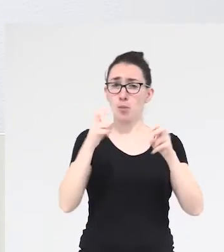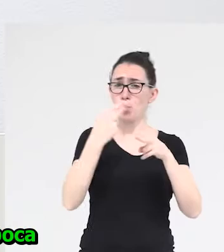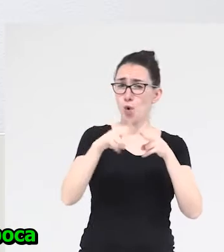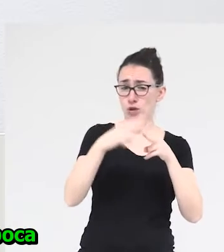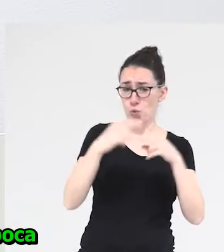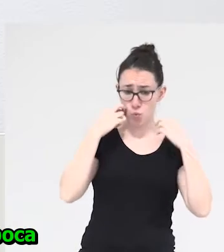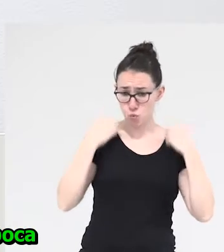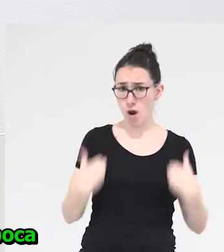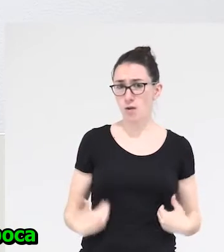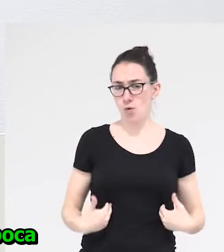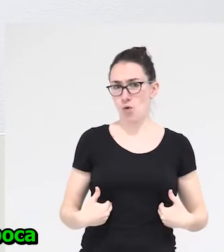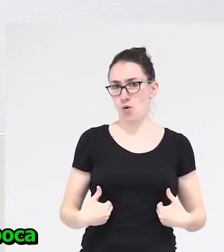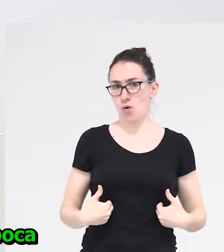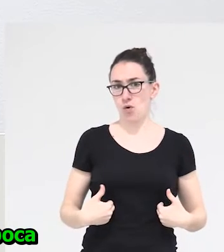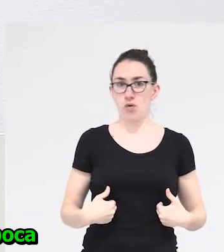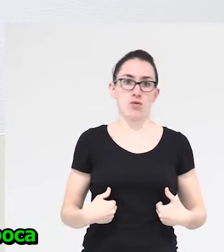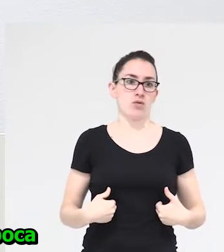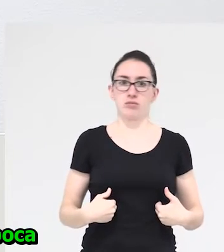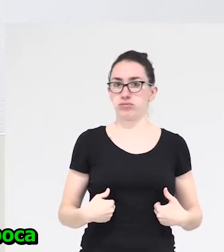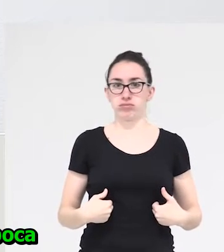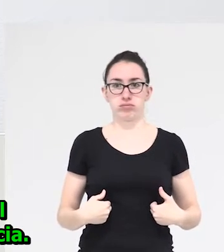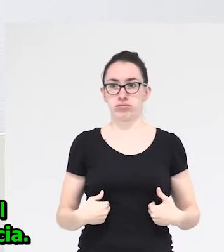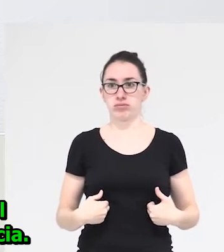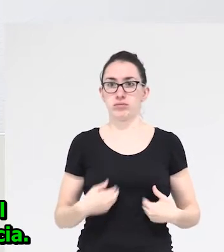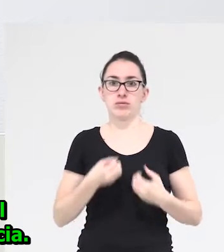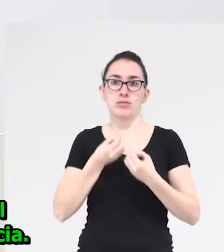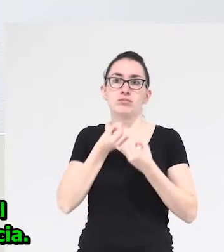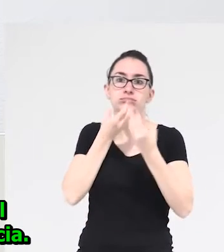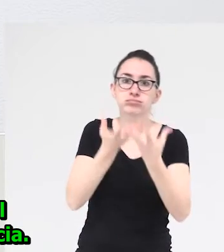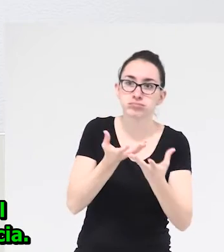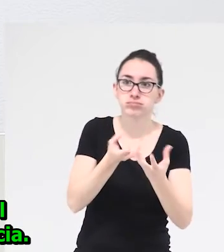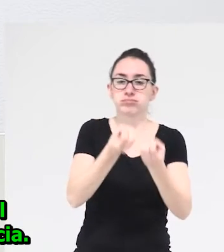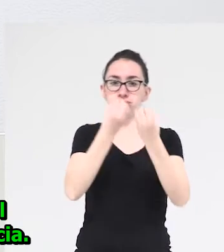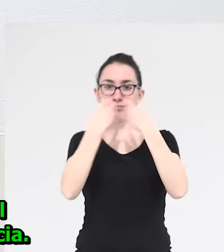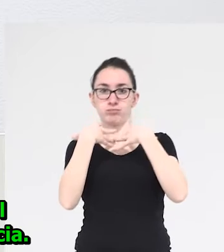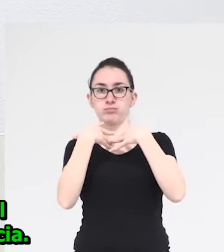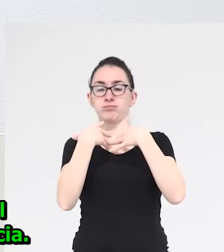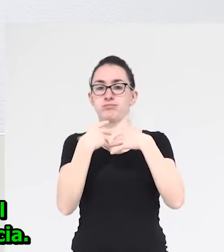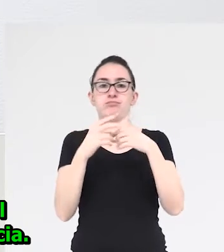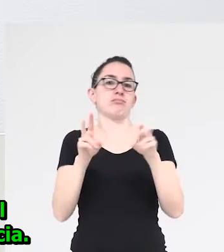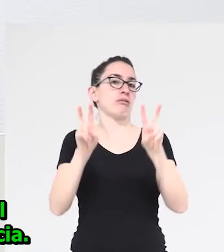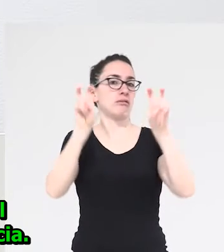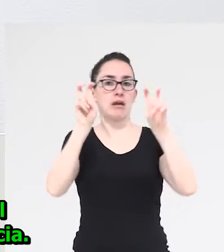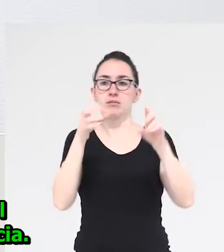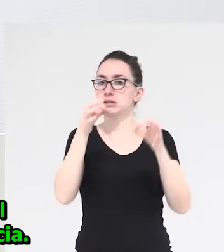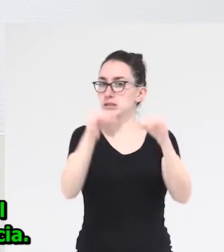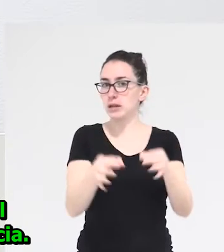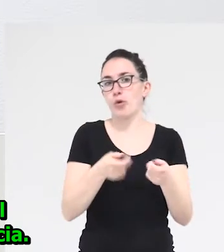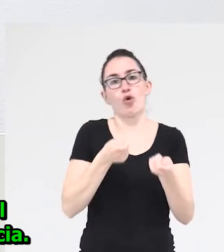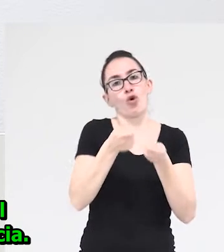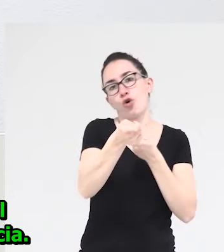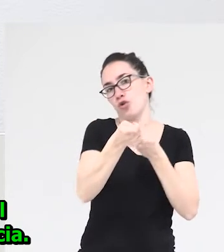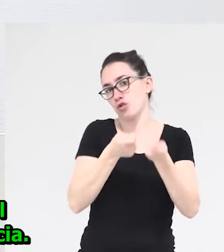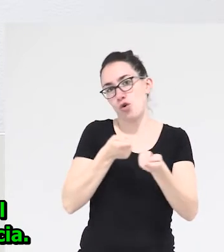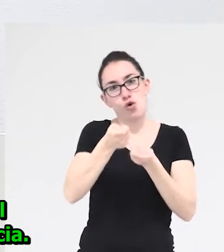del cuerpo, las cosas que entran o salen por la boca son siempre un motivo de control y son siempre un